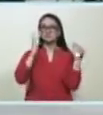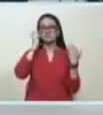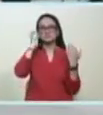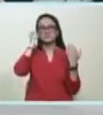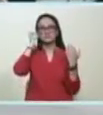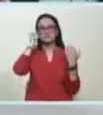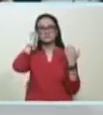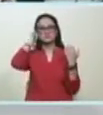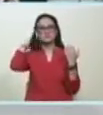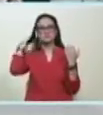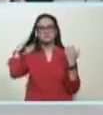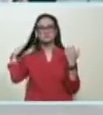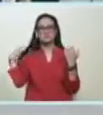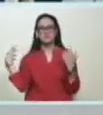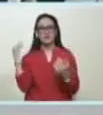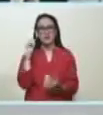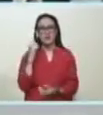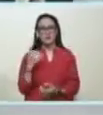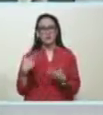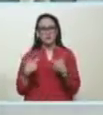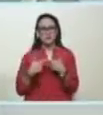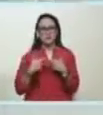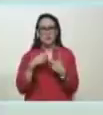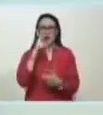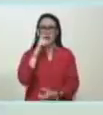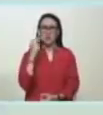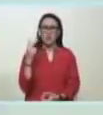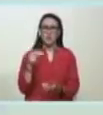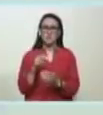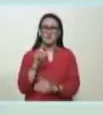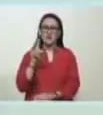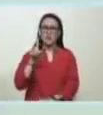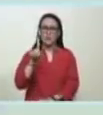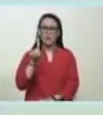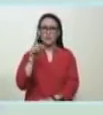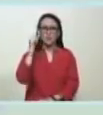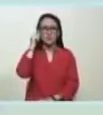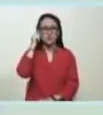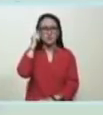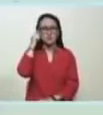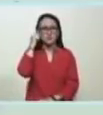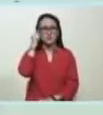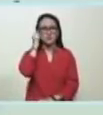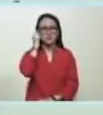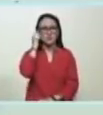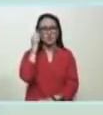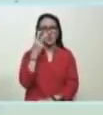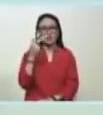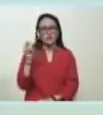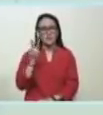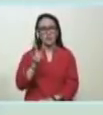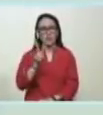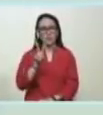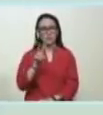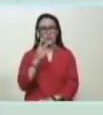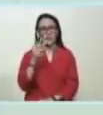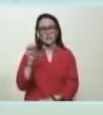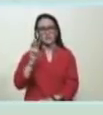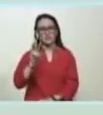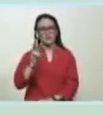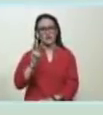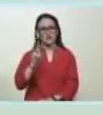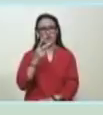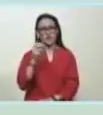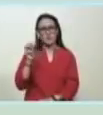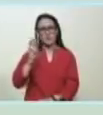Recordemos los conflictos intensos de los años 2001, 2002, 2003,